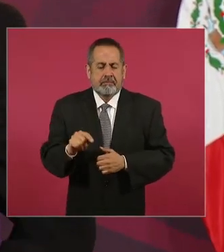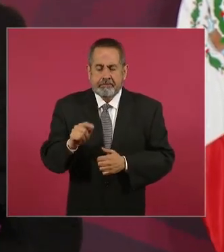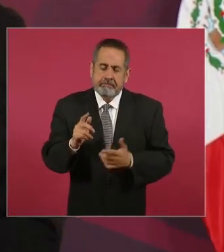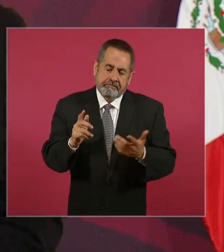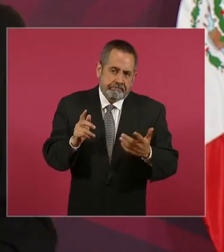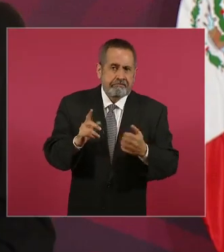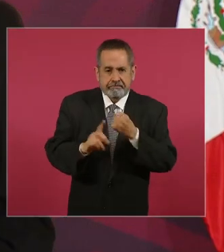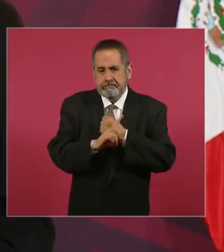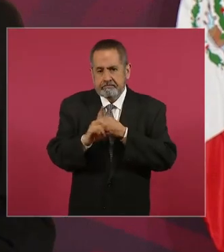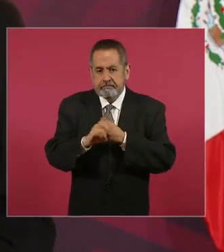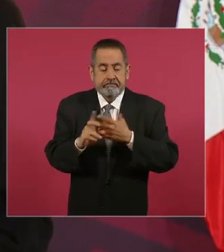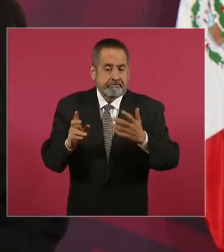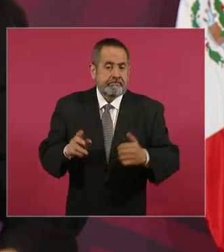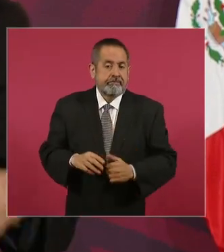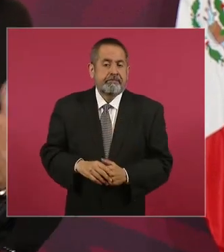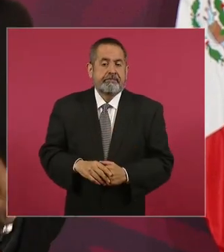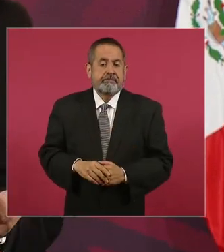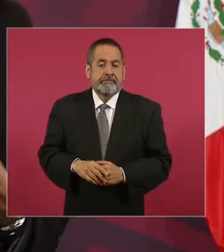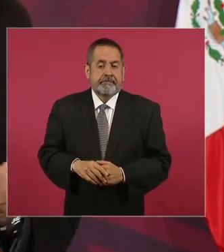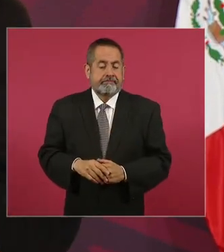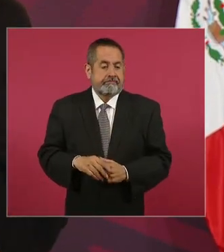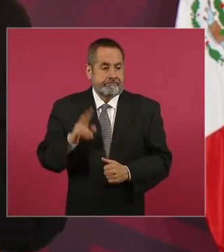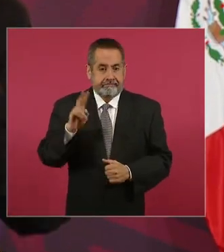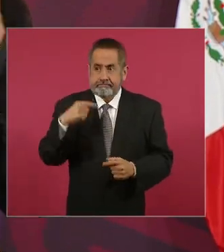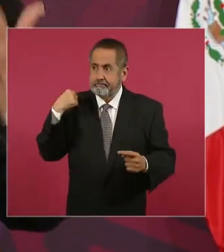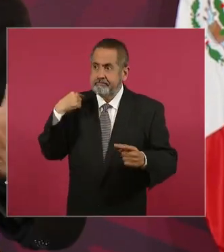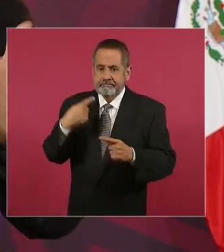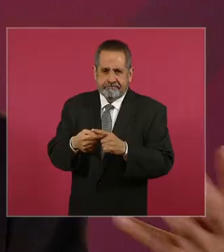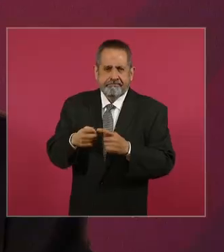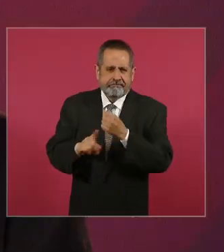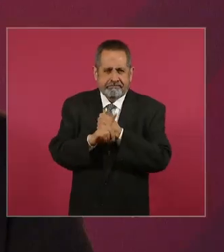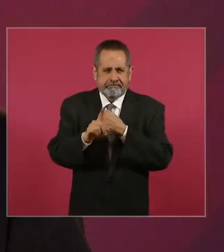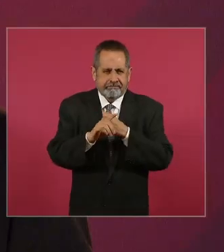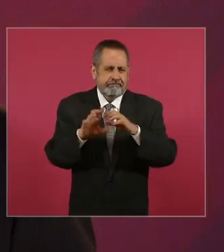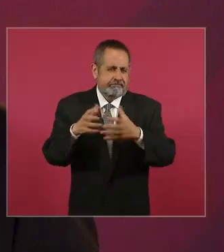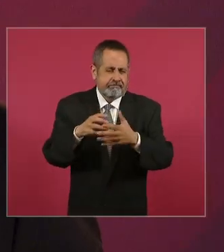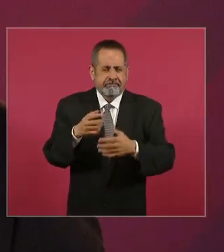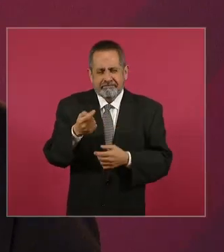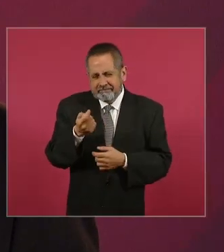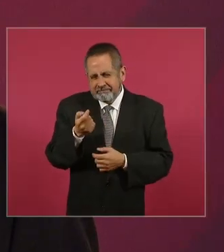problema que se padece, es parte de la crisis,